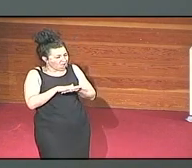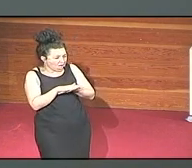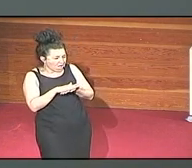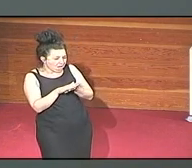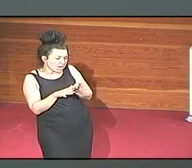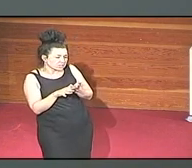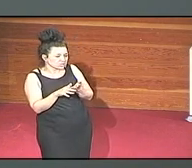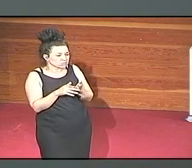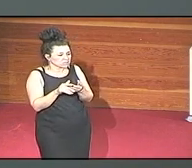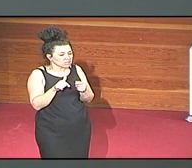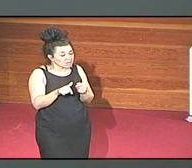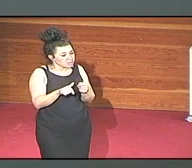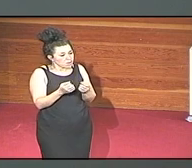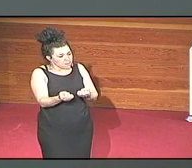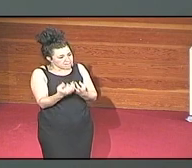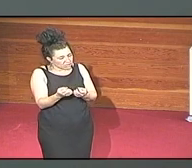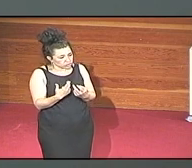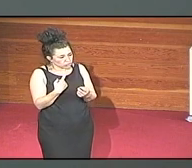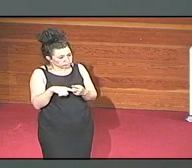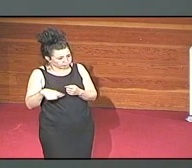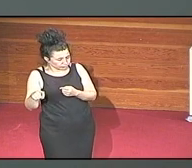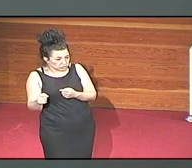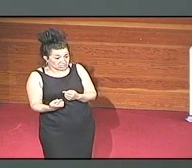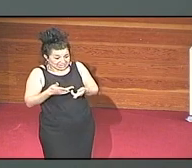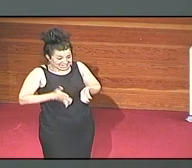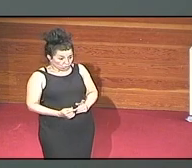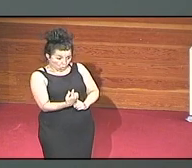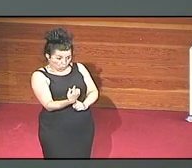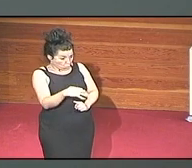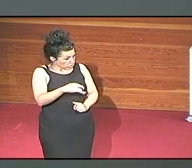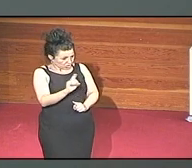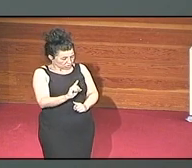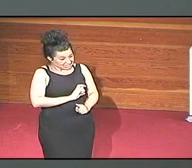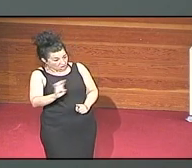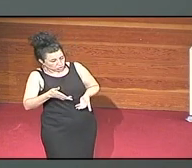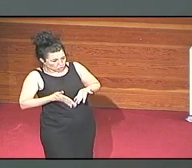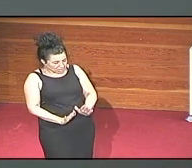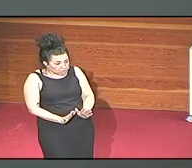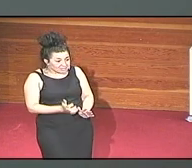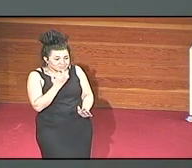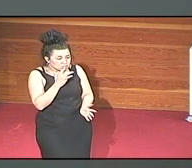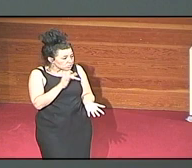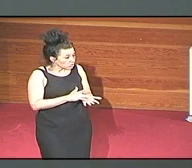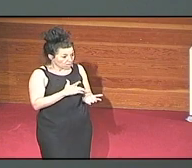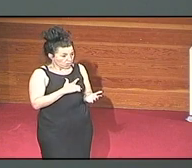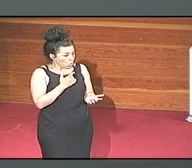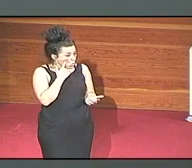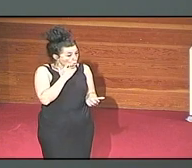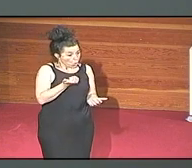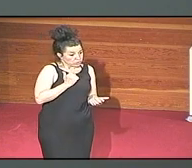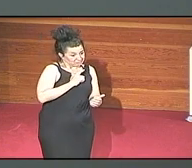que ese no era su único hijo que tenía otro hijo que cuando encontró la posibilidad de escapar porque hubo unos